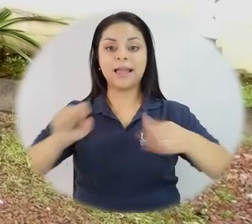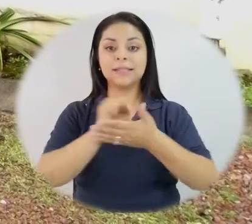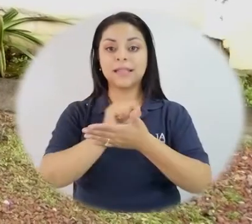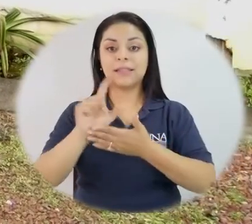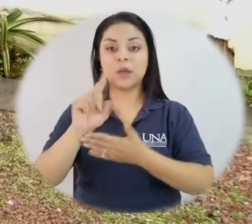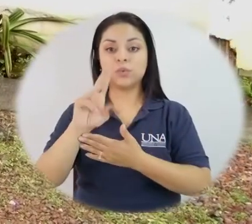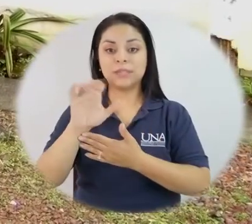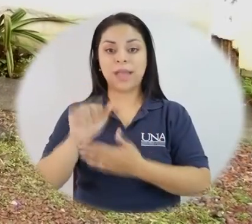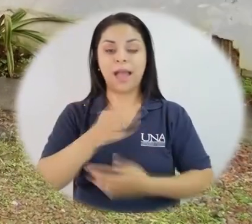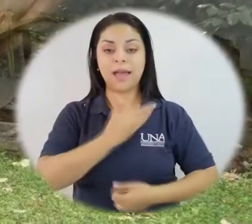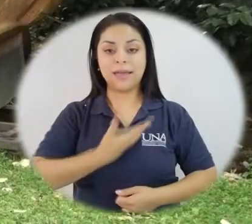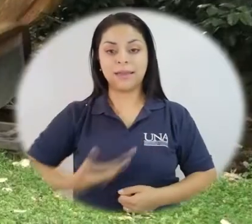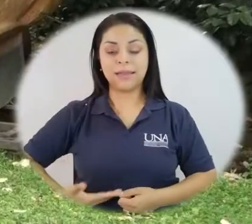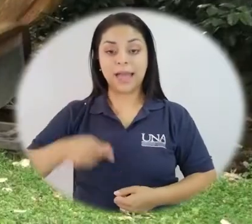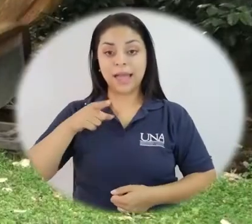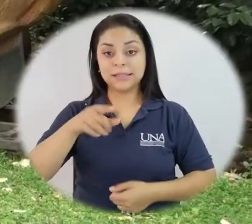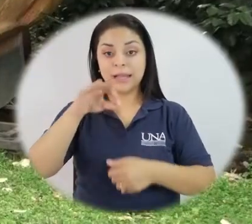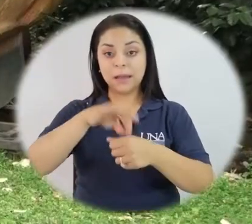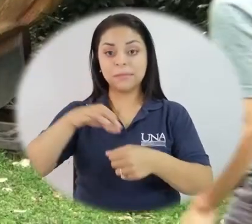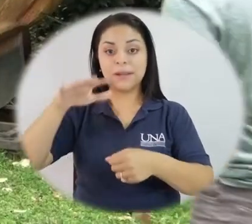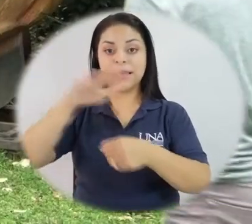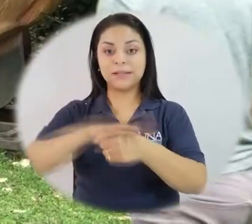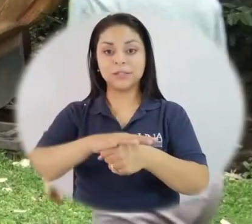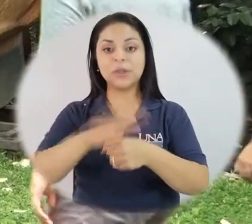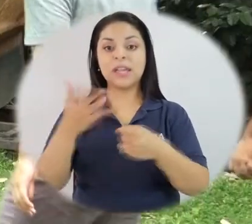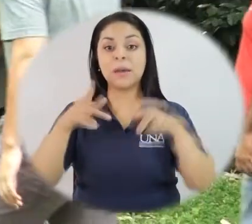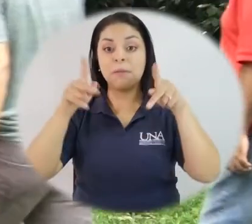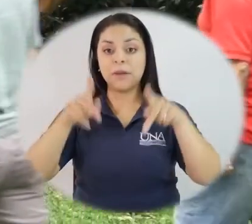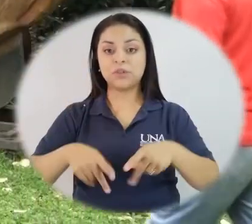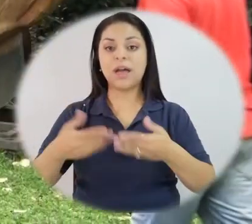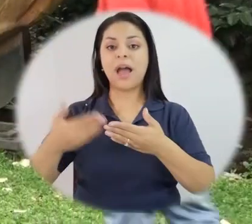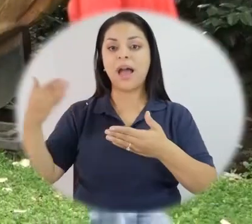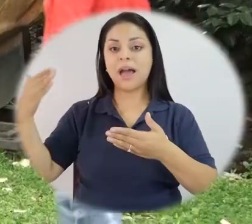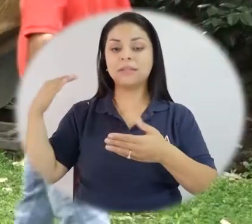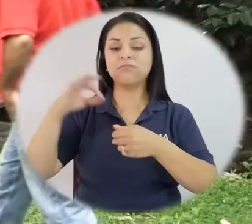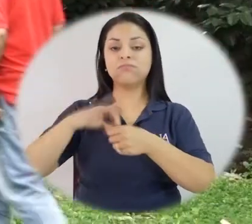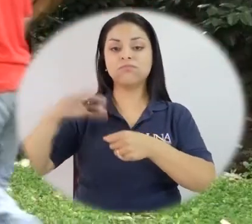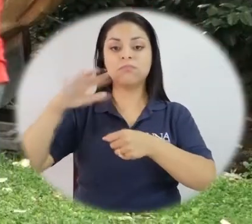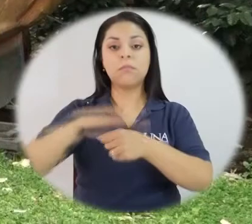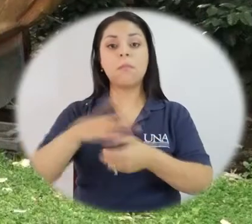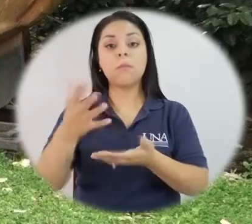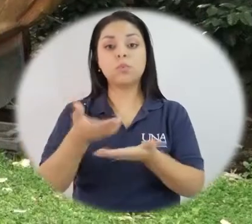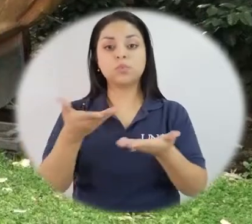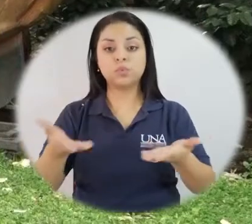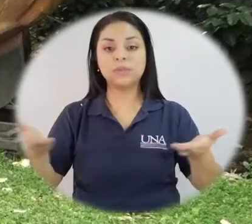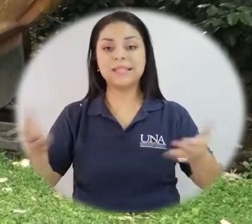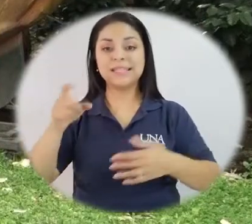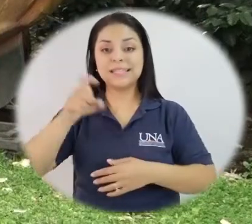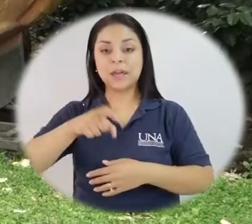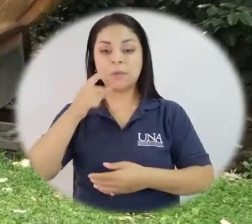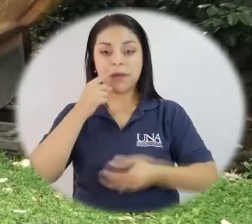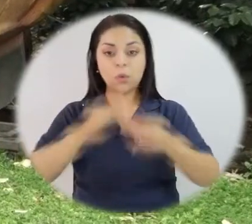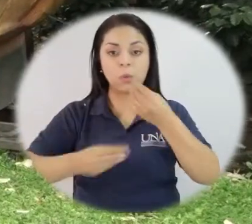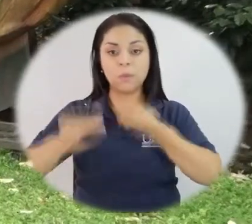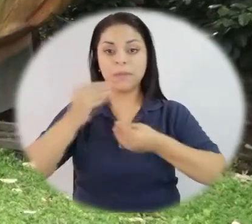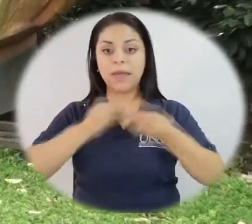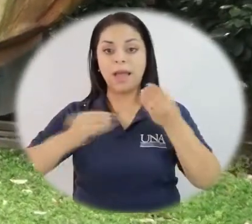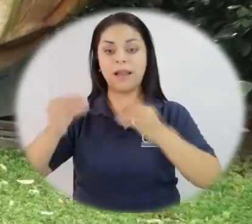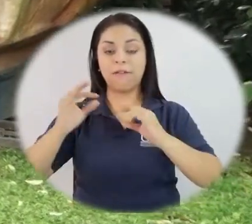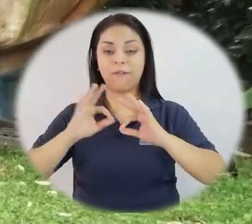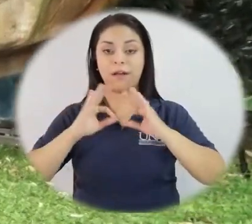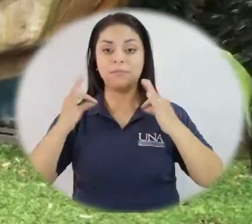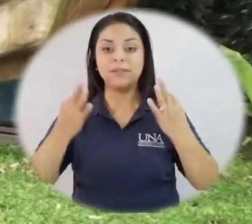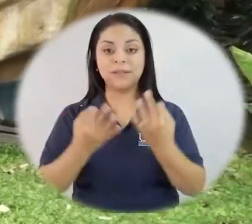de Heredia. Esta es una plantación donde la gente solía sembrar los productos necesarios para alimentar a la